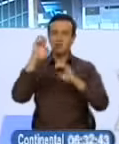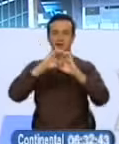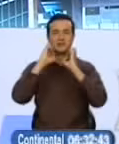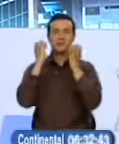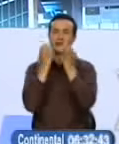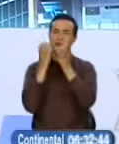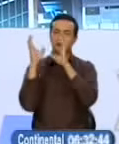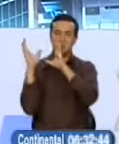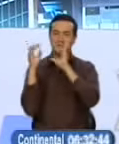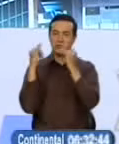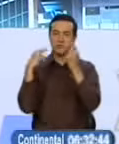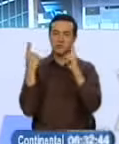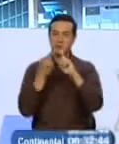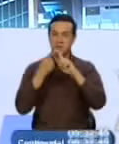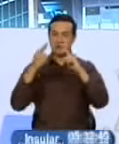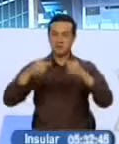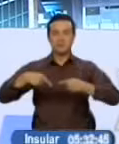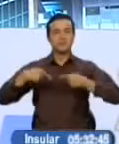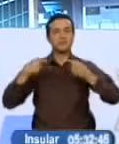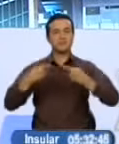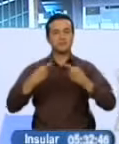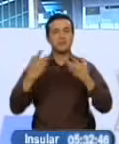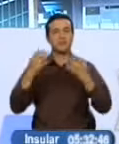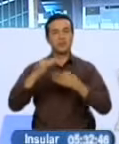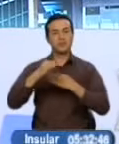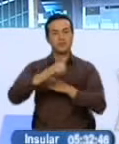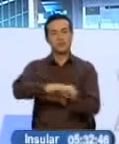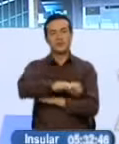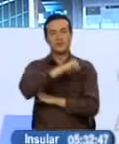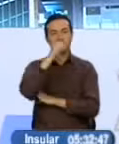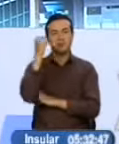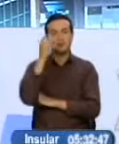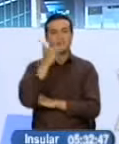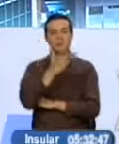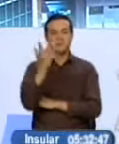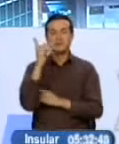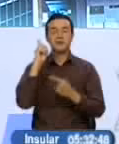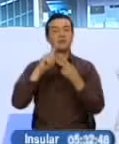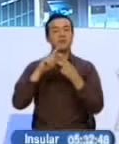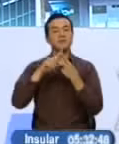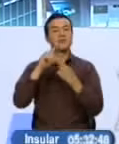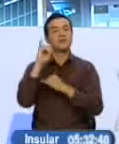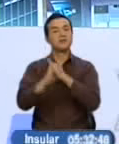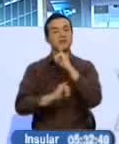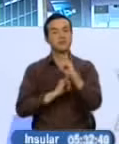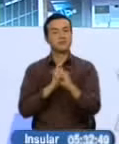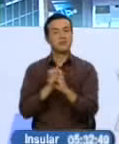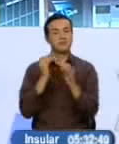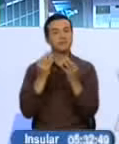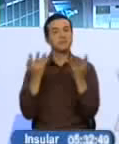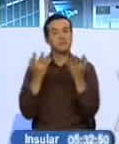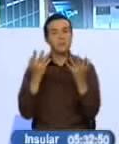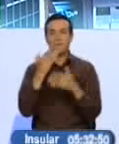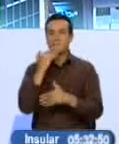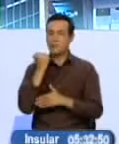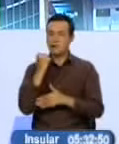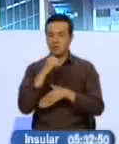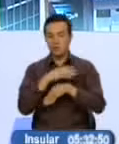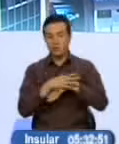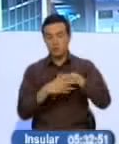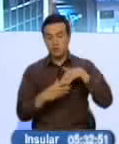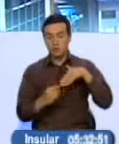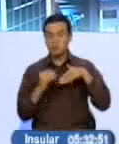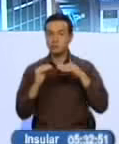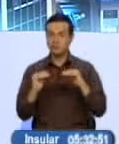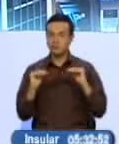Olímpico Atahualpa esta primera final, que nos va a colocar como campeones de este torneo internacional que registra pues a los mejores de toda la